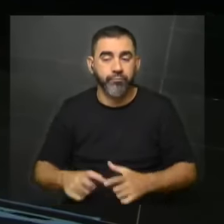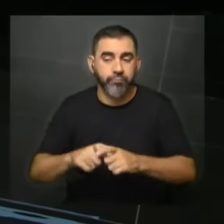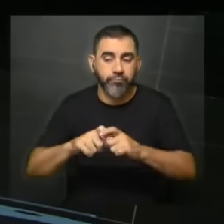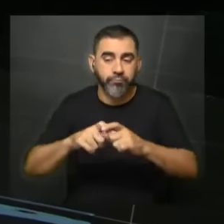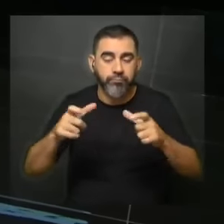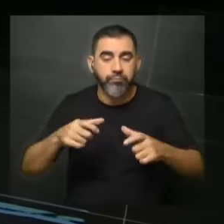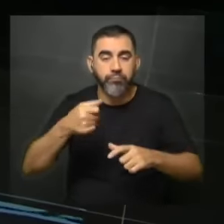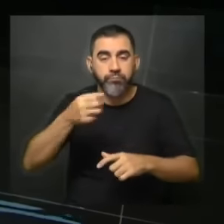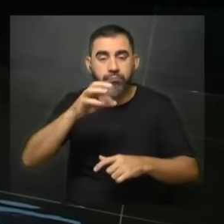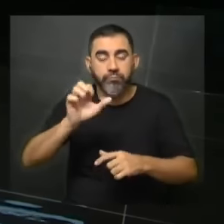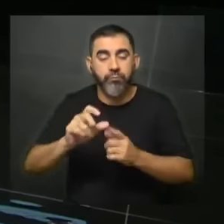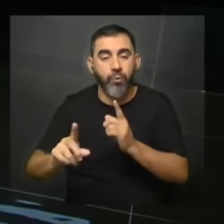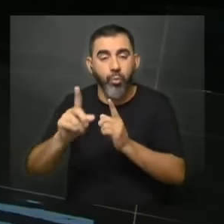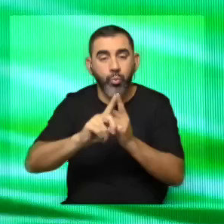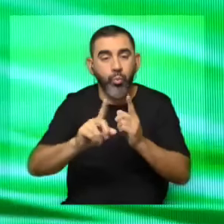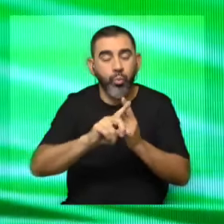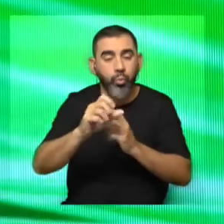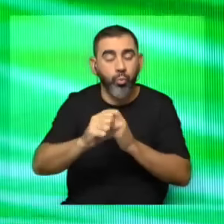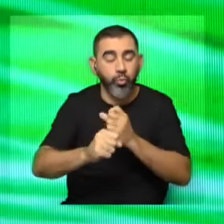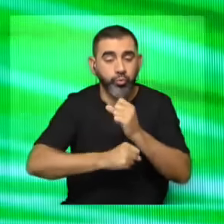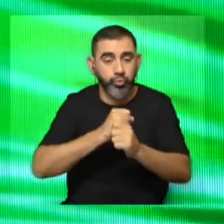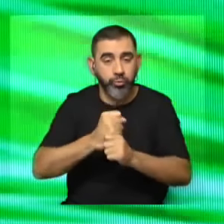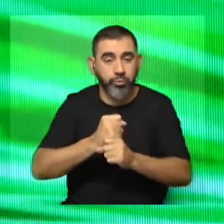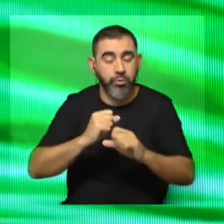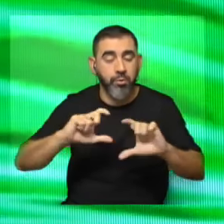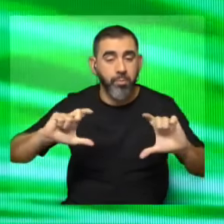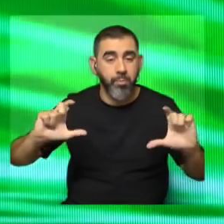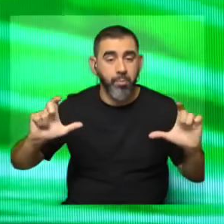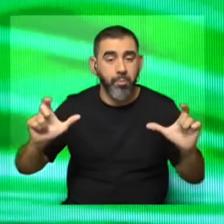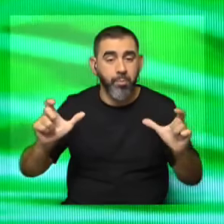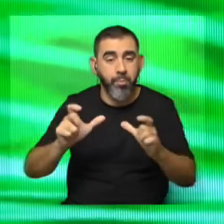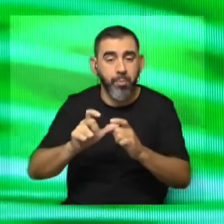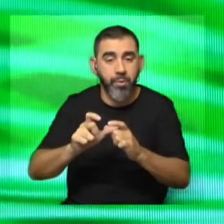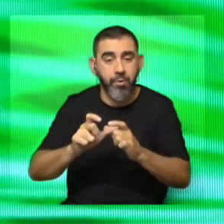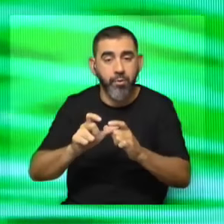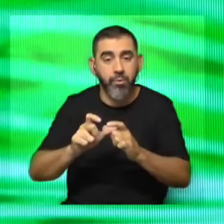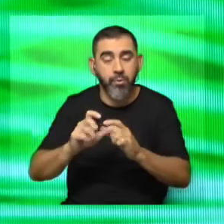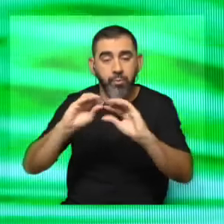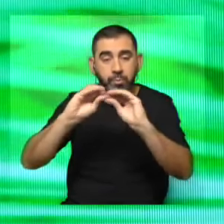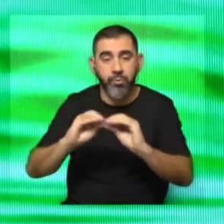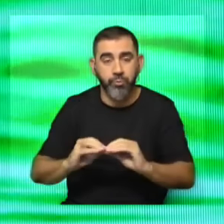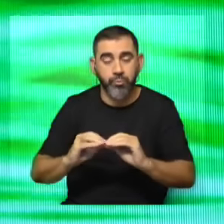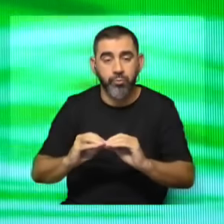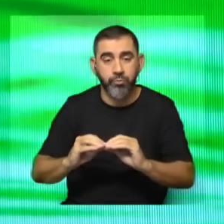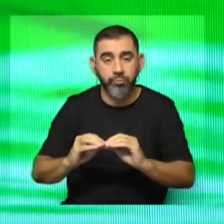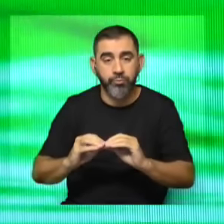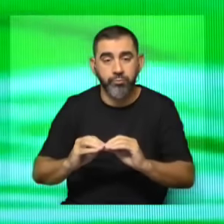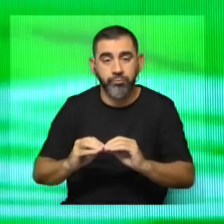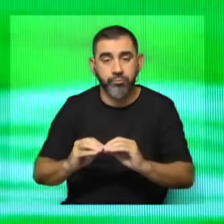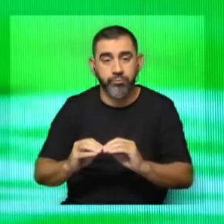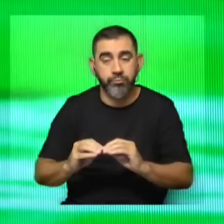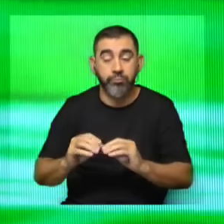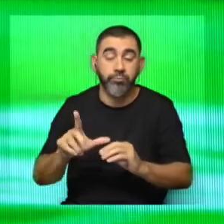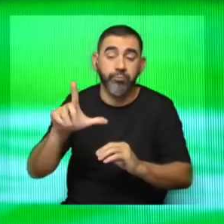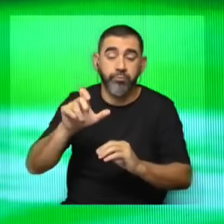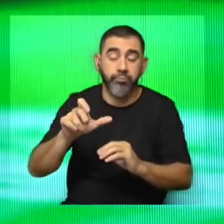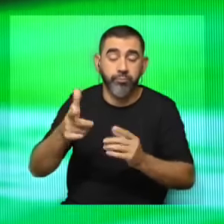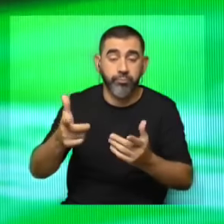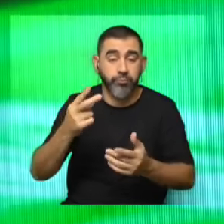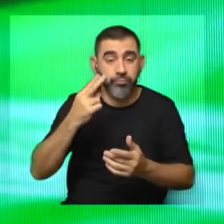a en est en estos años y una disminución de su asignación presupuestaria eso no puede derivar en otra cosa que en